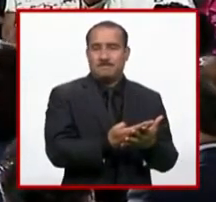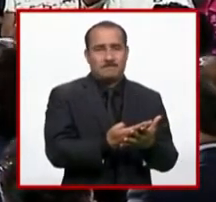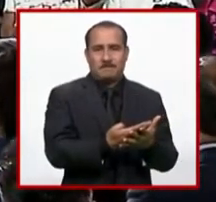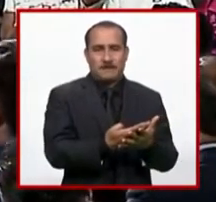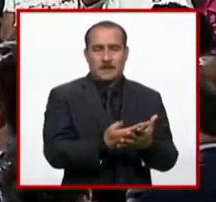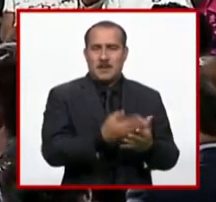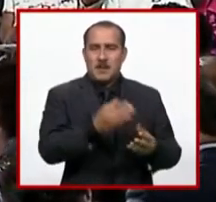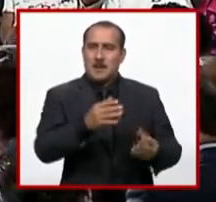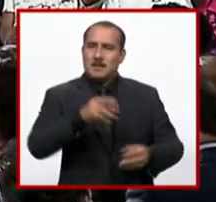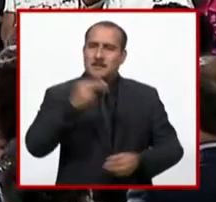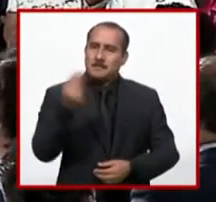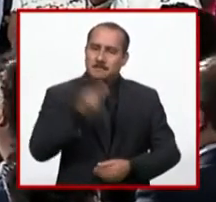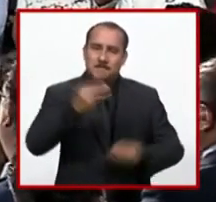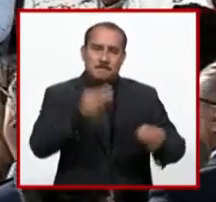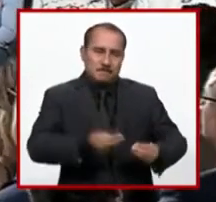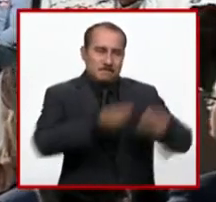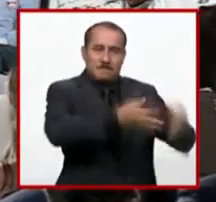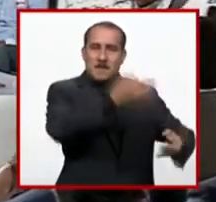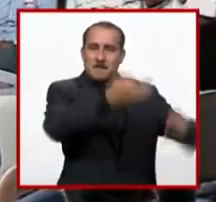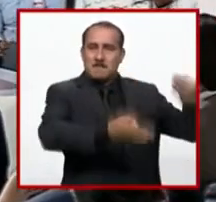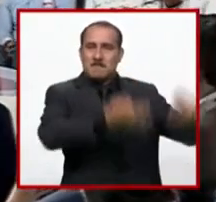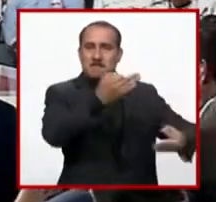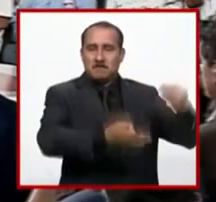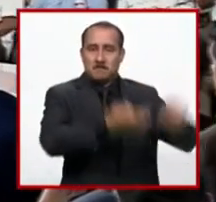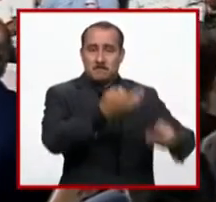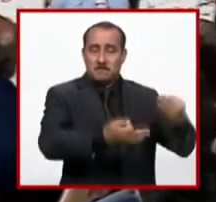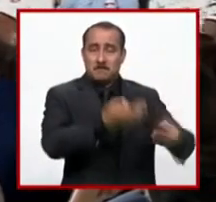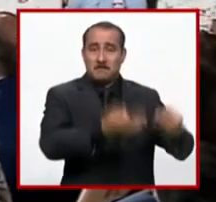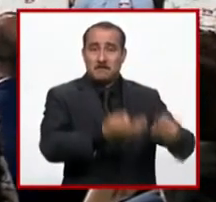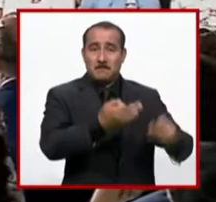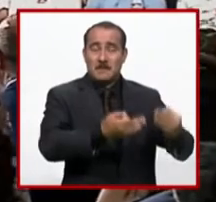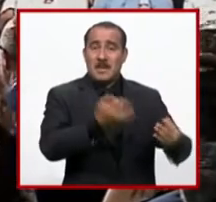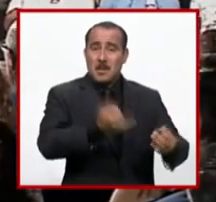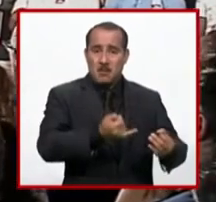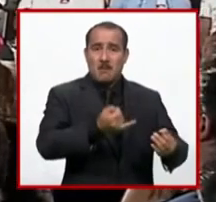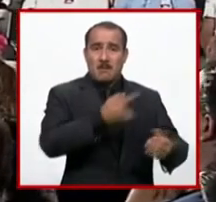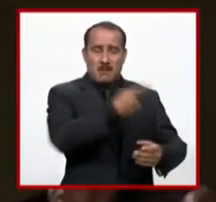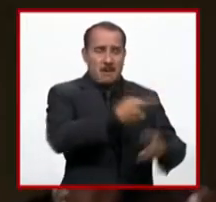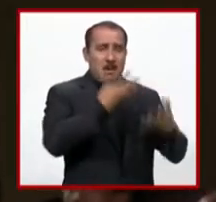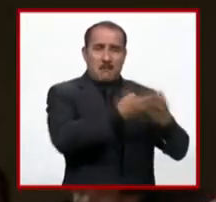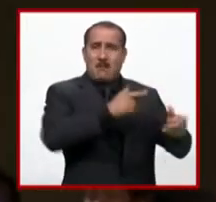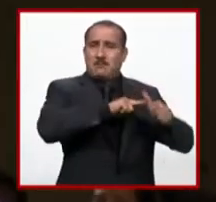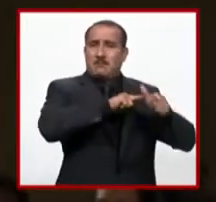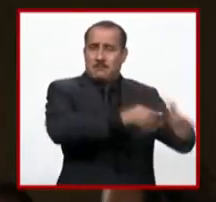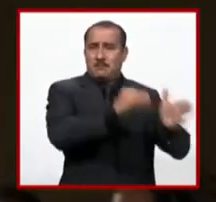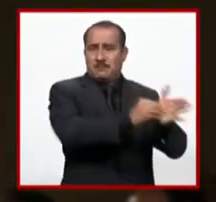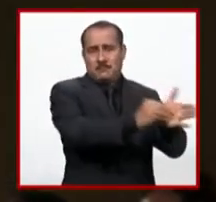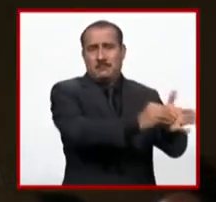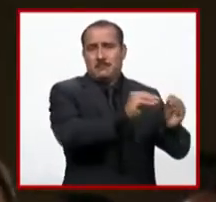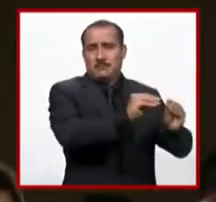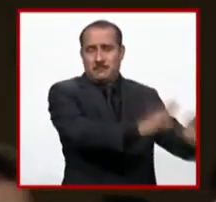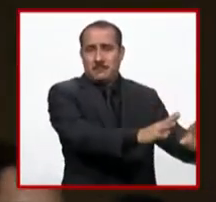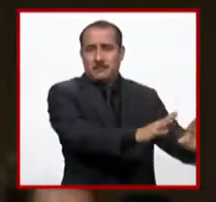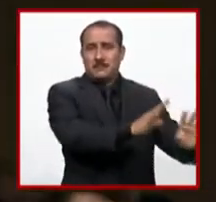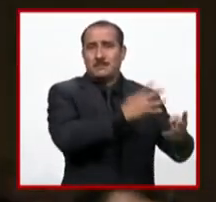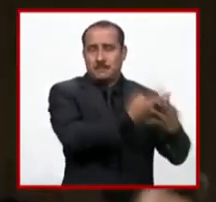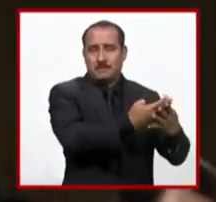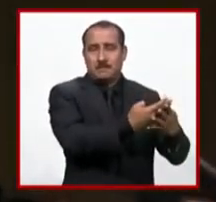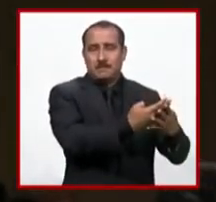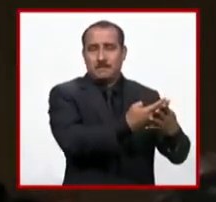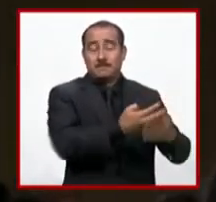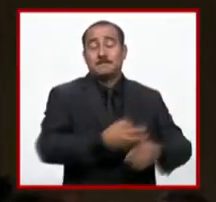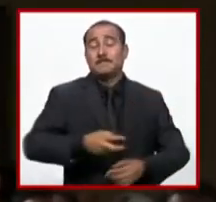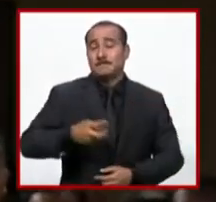vincularlo a proceso. Y no basta vincularlo a proceso, tiene que haber sentencia ejecutoriada. Entonces, en el proceso nos hemos dado cuenta,